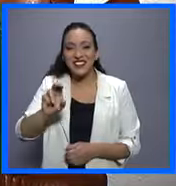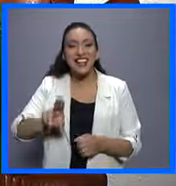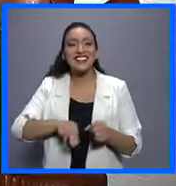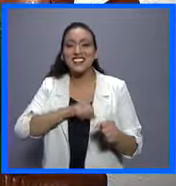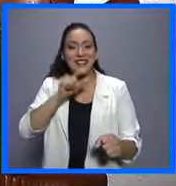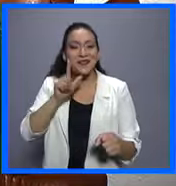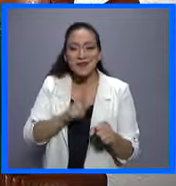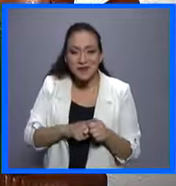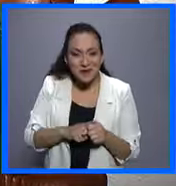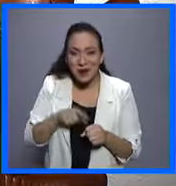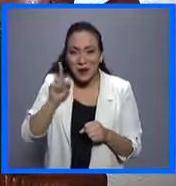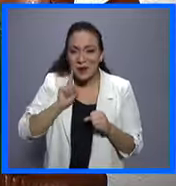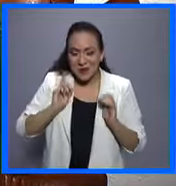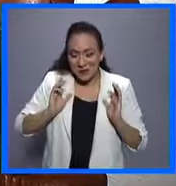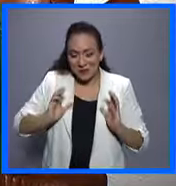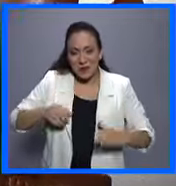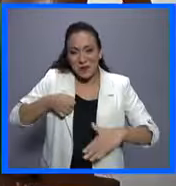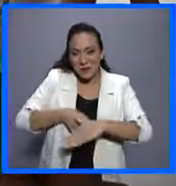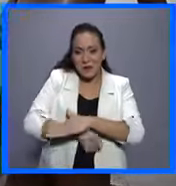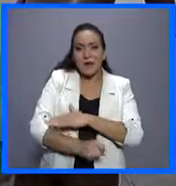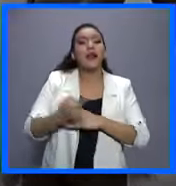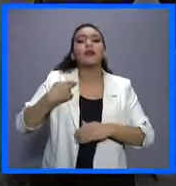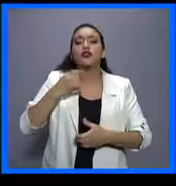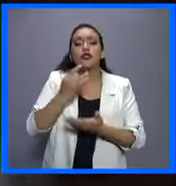y que lo único que hacemos es acompañar.